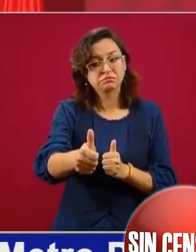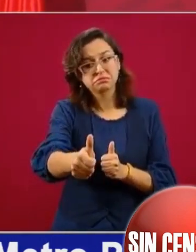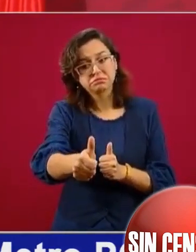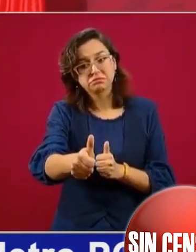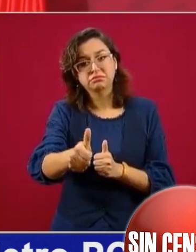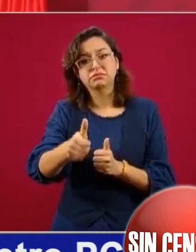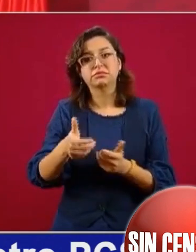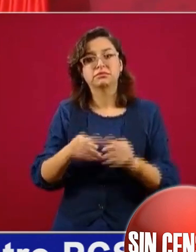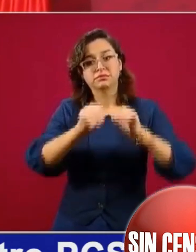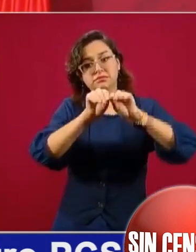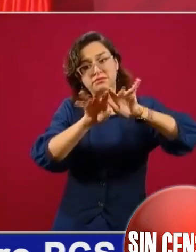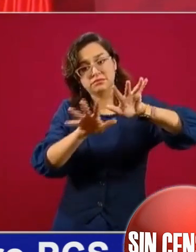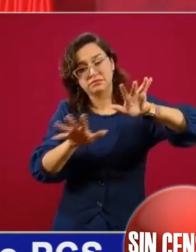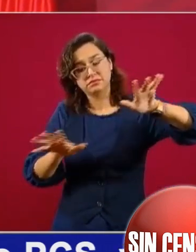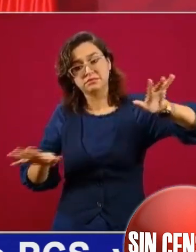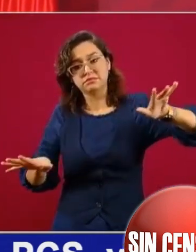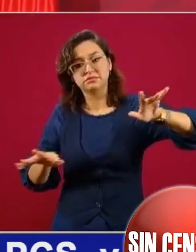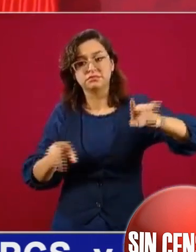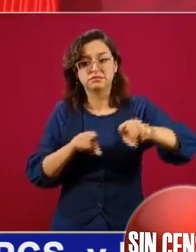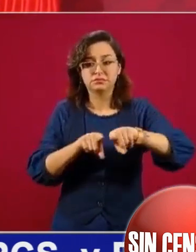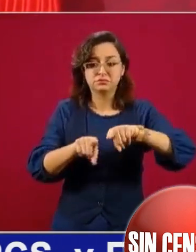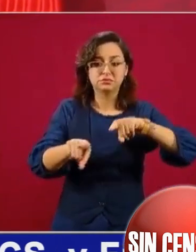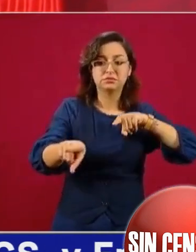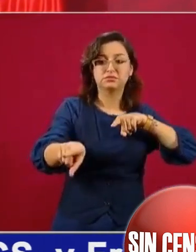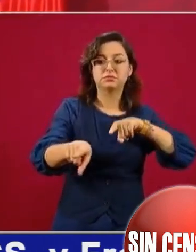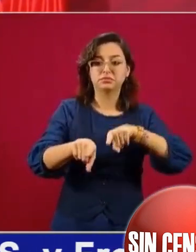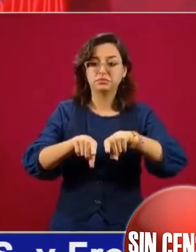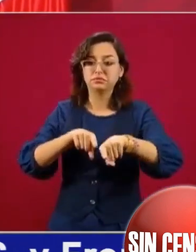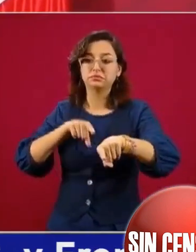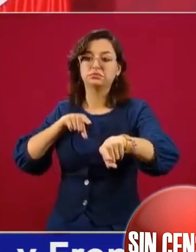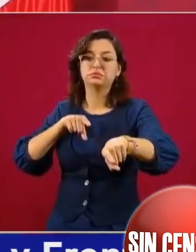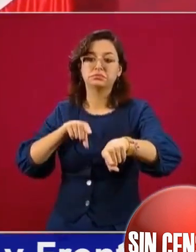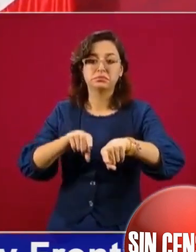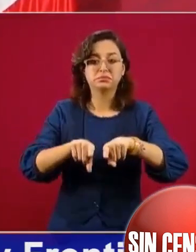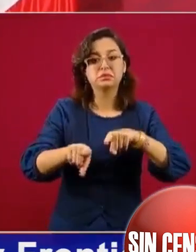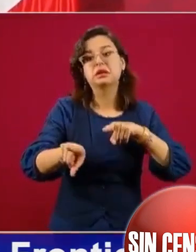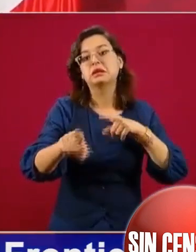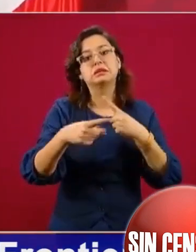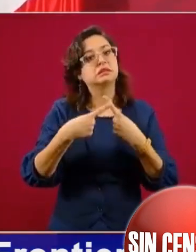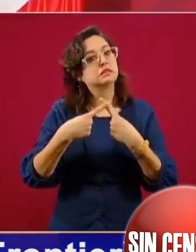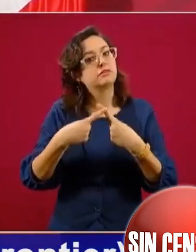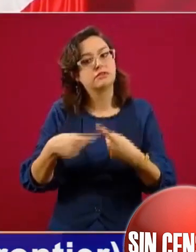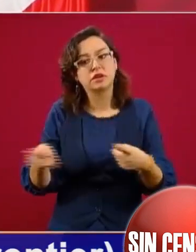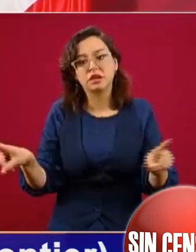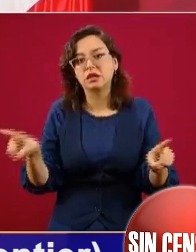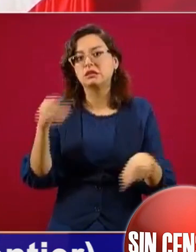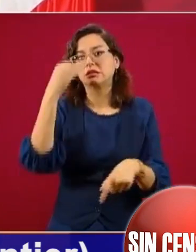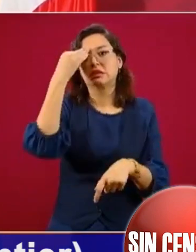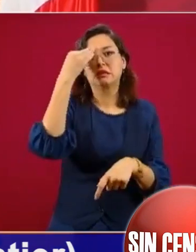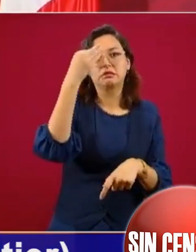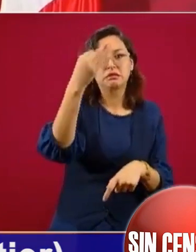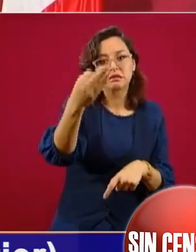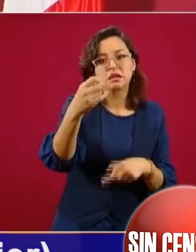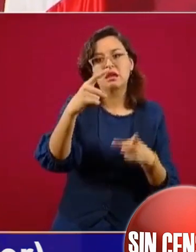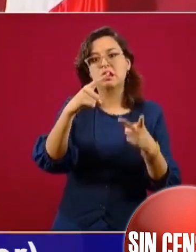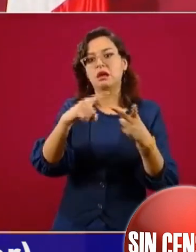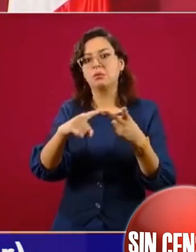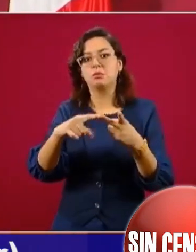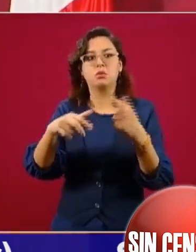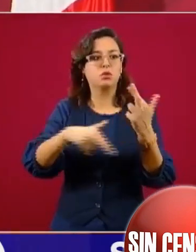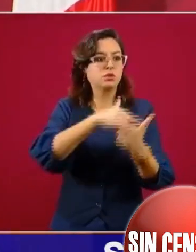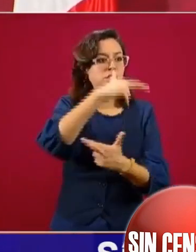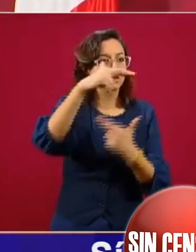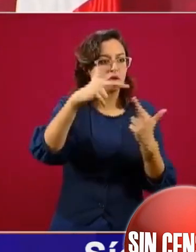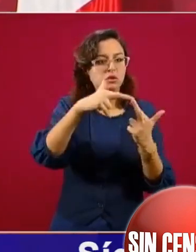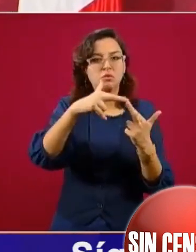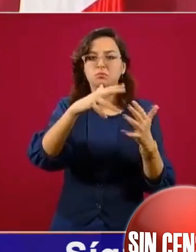expandiéndose en forma distinta, en tiempo, ¿sí?, en las distintas